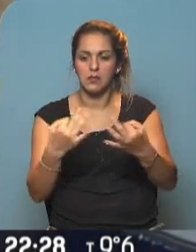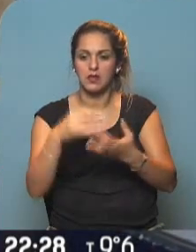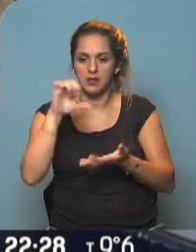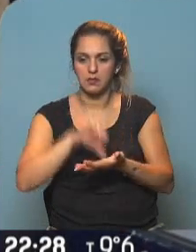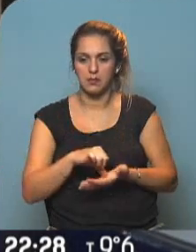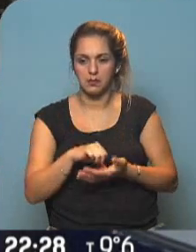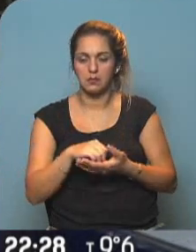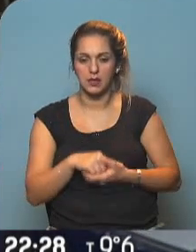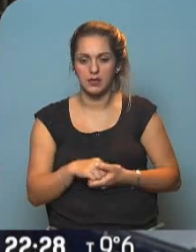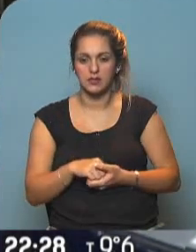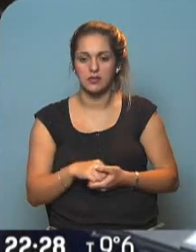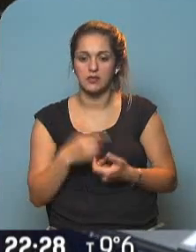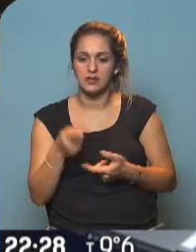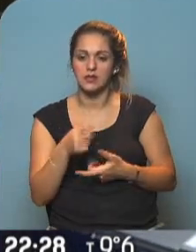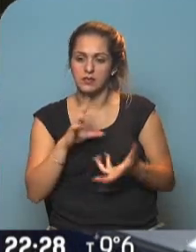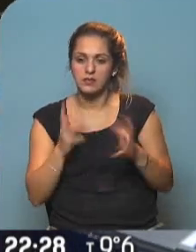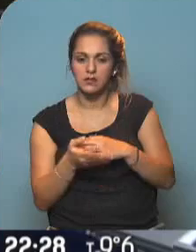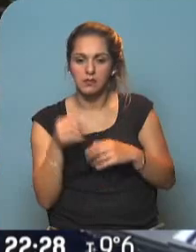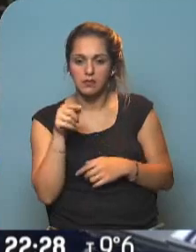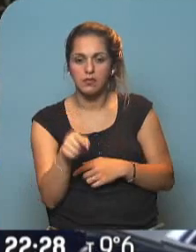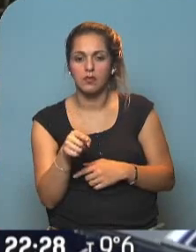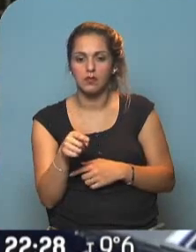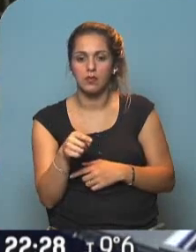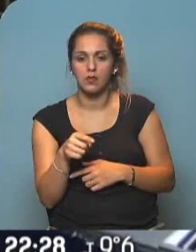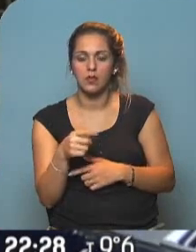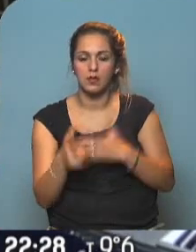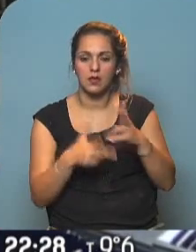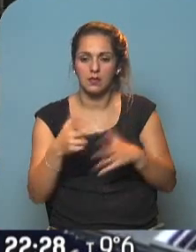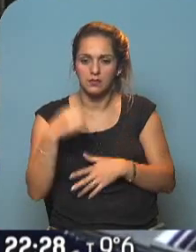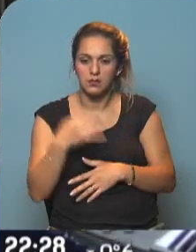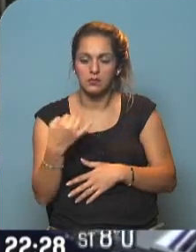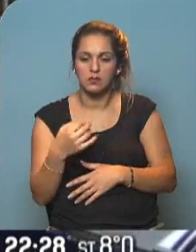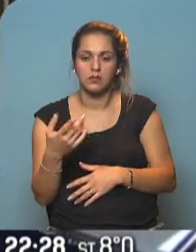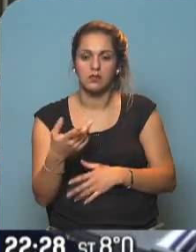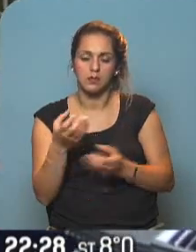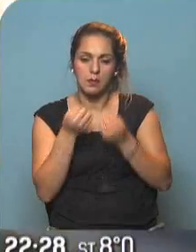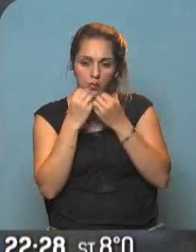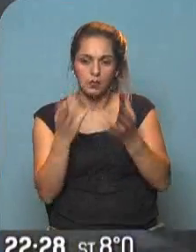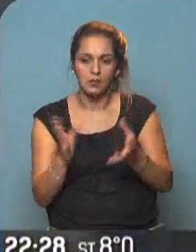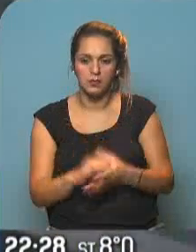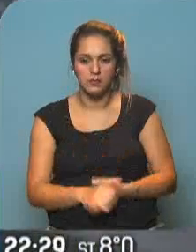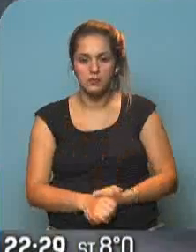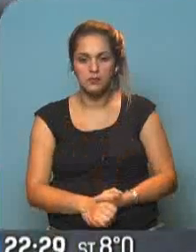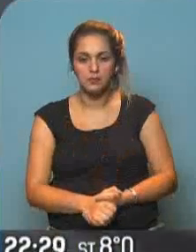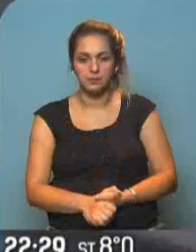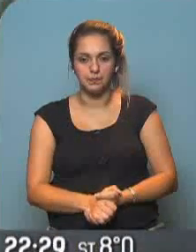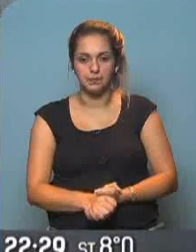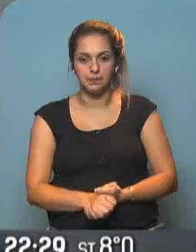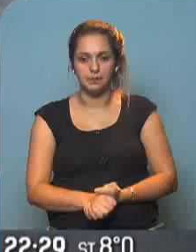nazione e se poi falliscono chi li ha preceduti non ha fatto molto meglio.